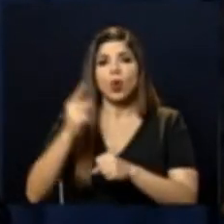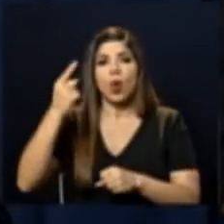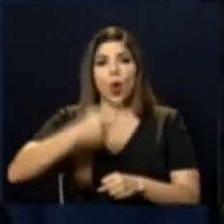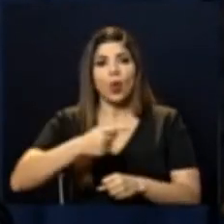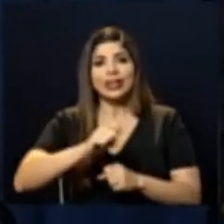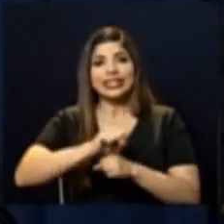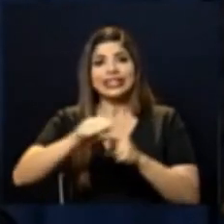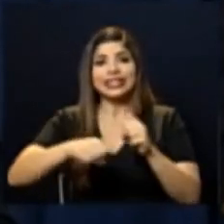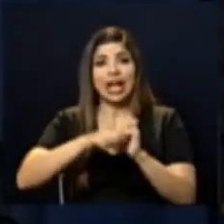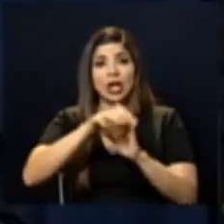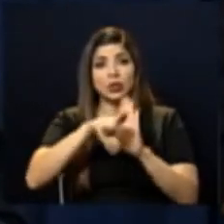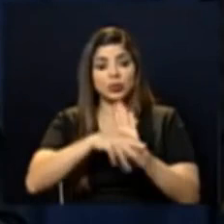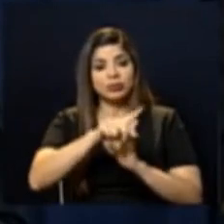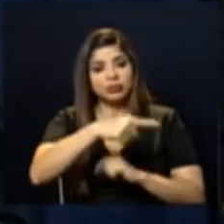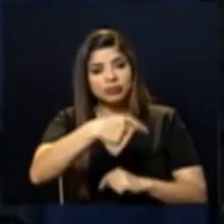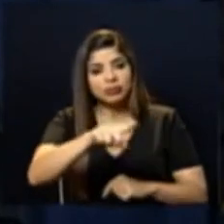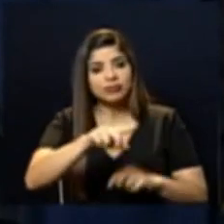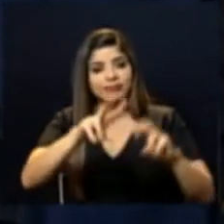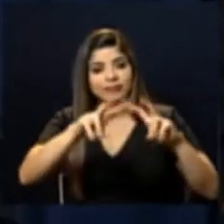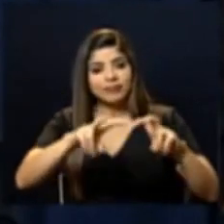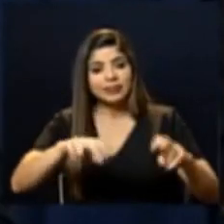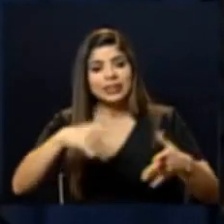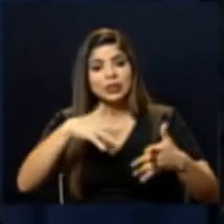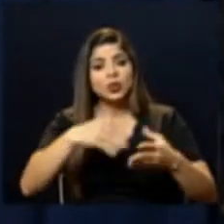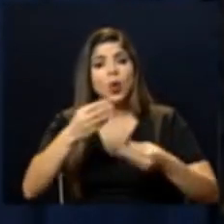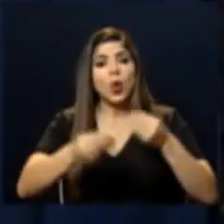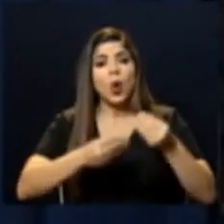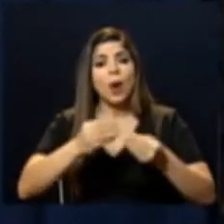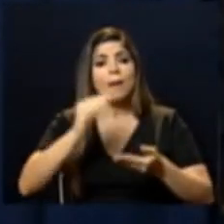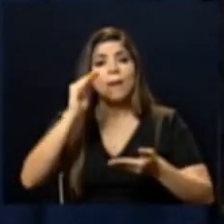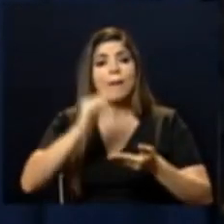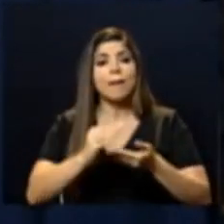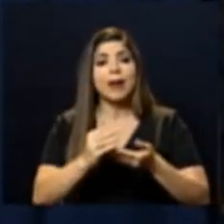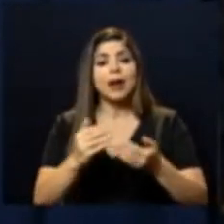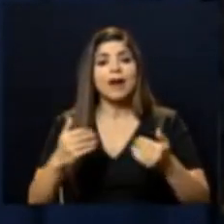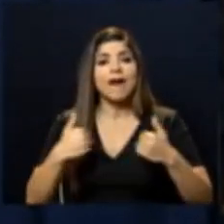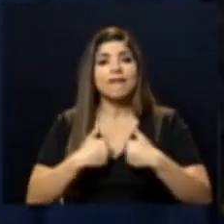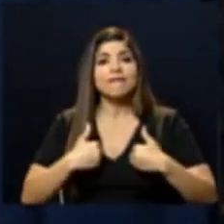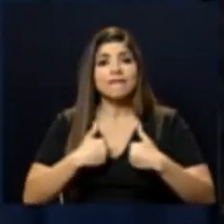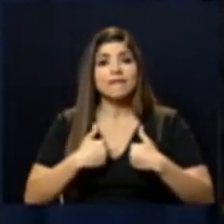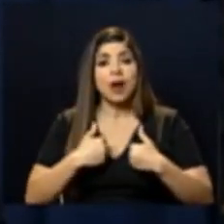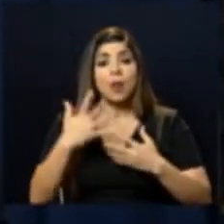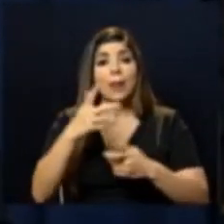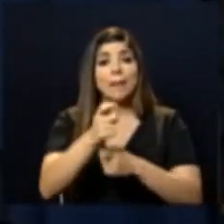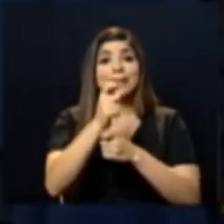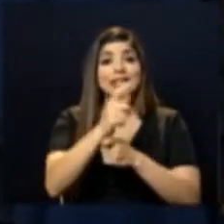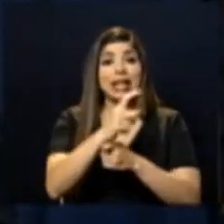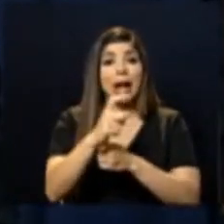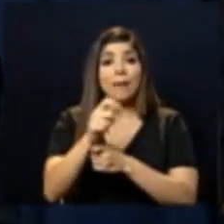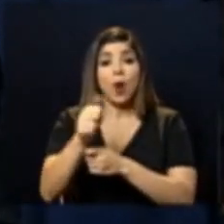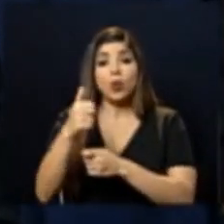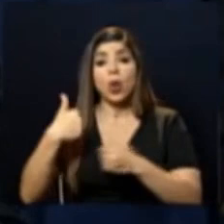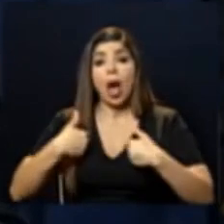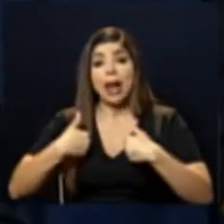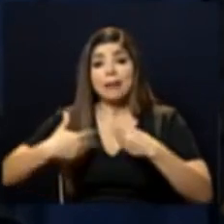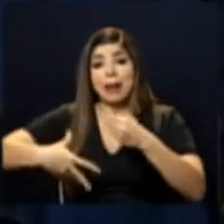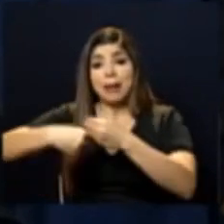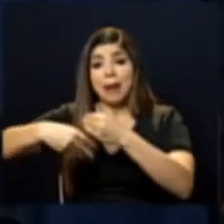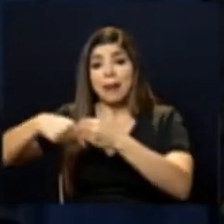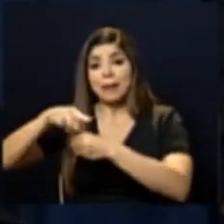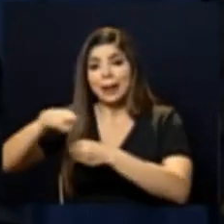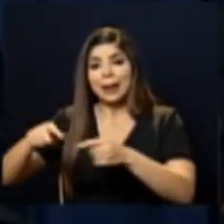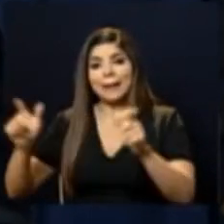de realizar los estudios para la reducción de la fauna acompañante en la pesca de camarón,